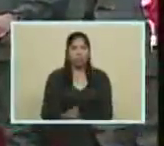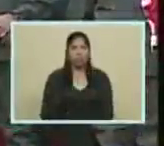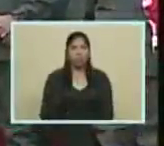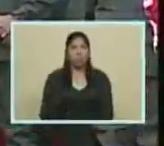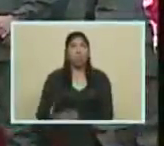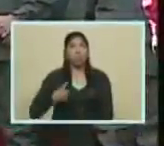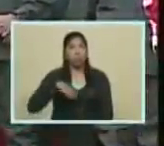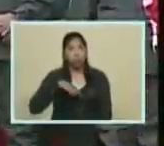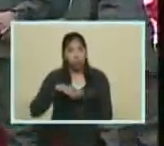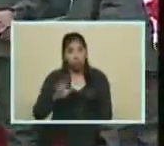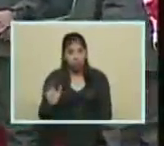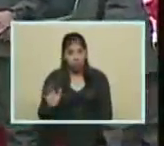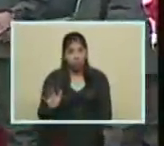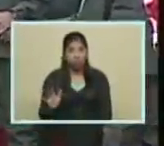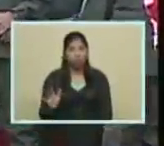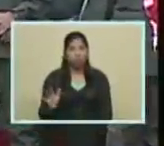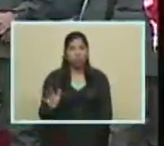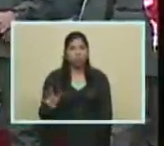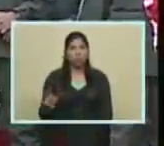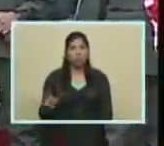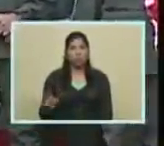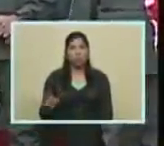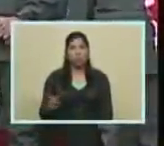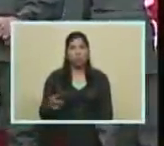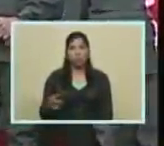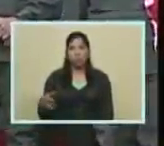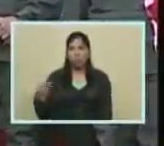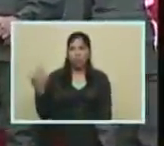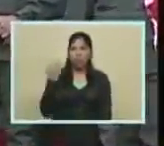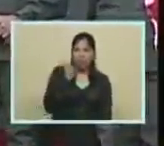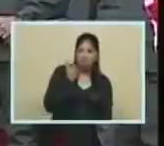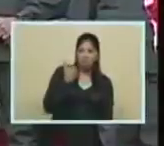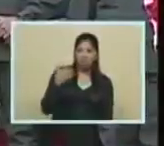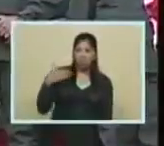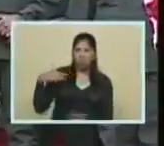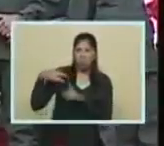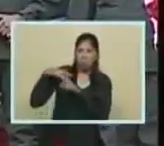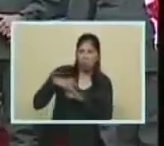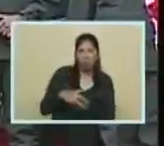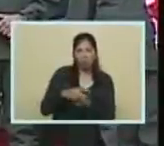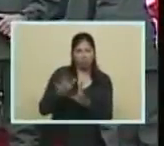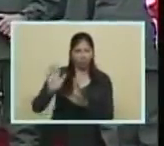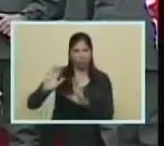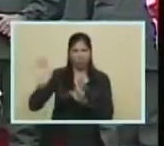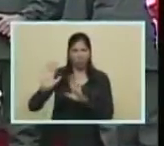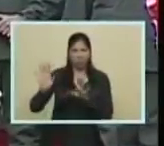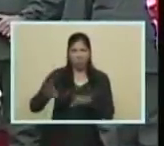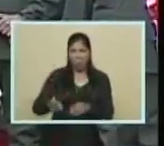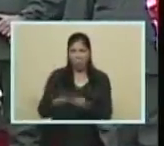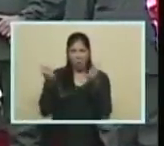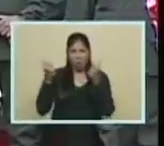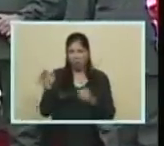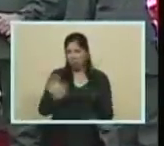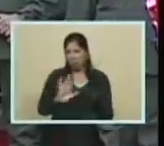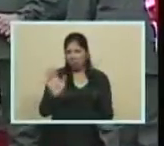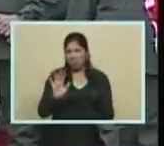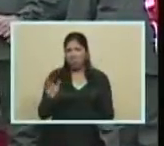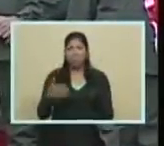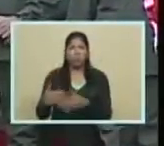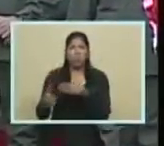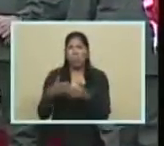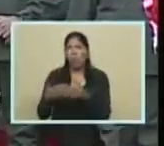y a nosotros no nos han podido derrotar ni con guerra económica, ni con guerra